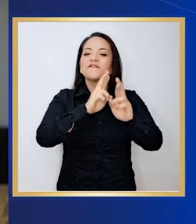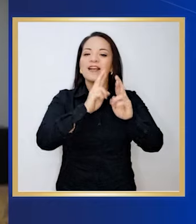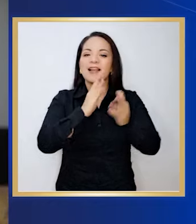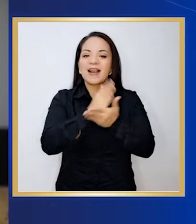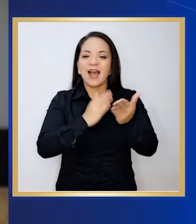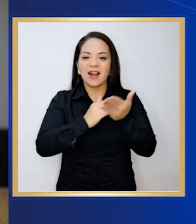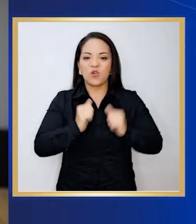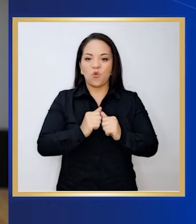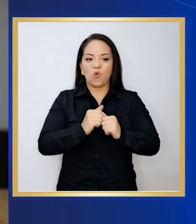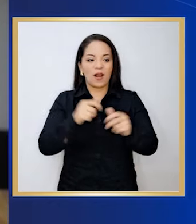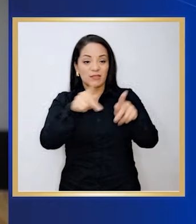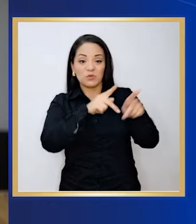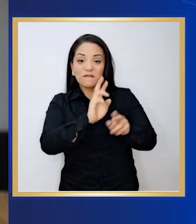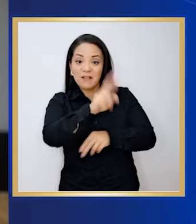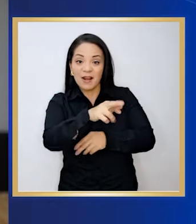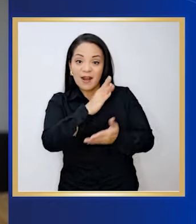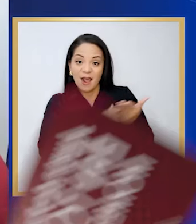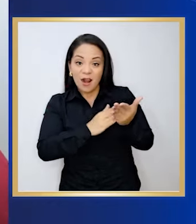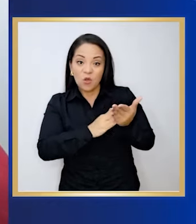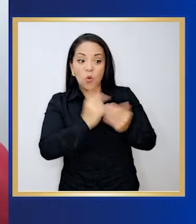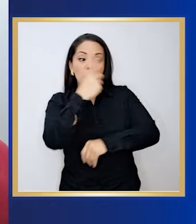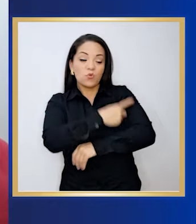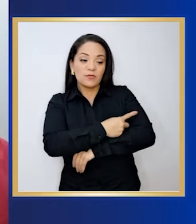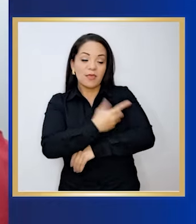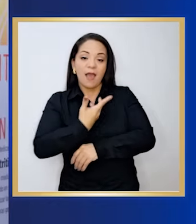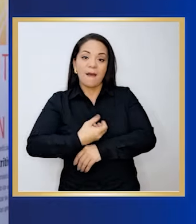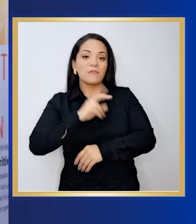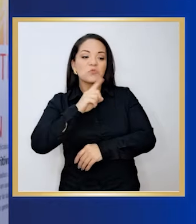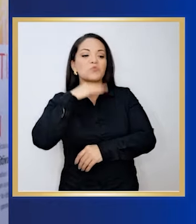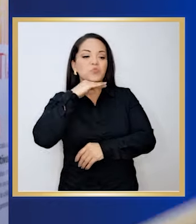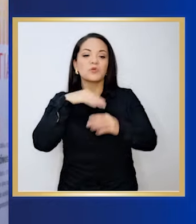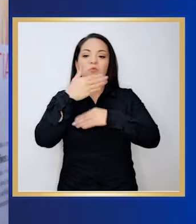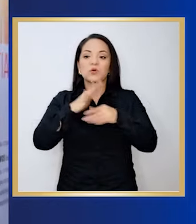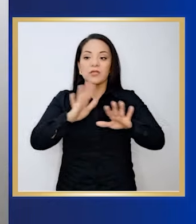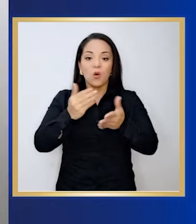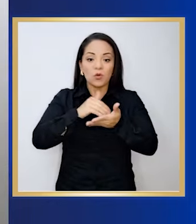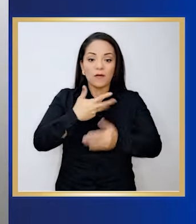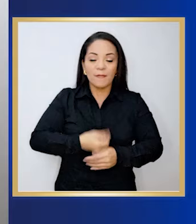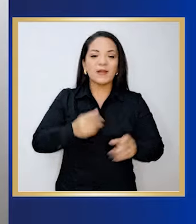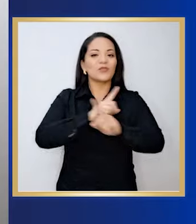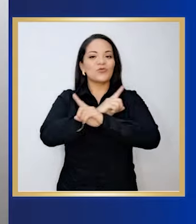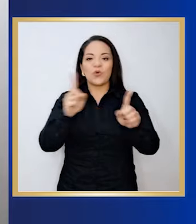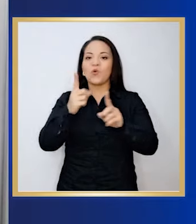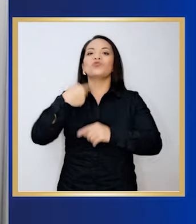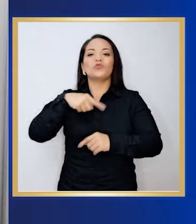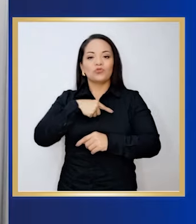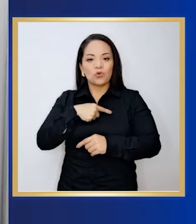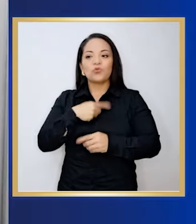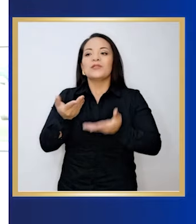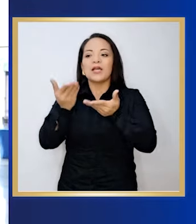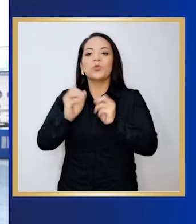tratando de regalarle un pescado a nadie Para quitarle el hambre por un día Les estamos enseñando a